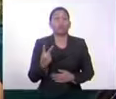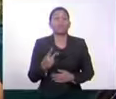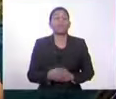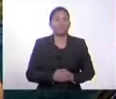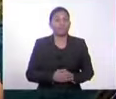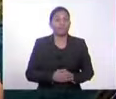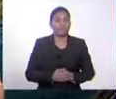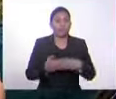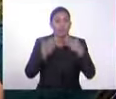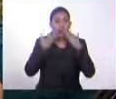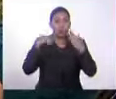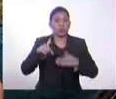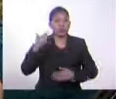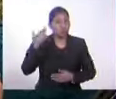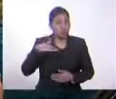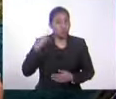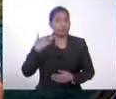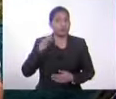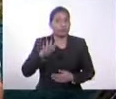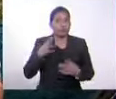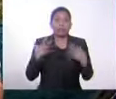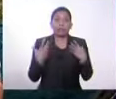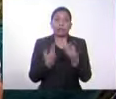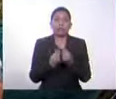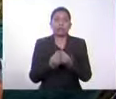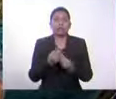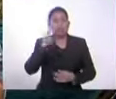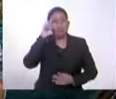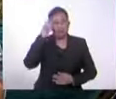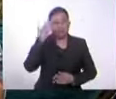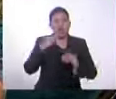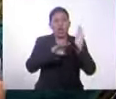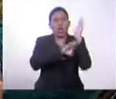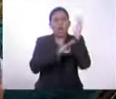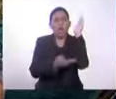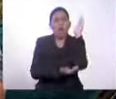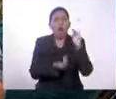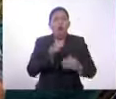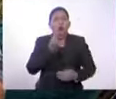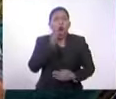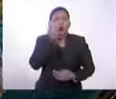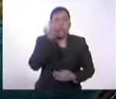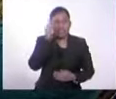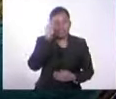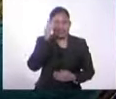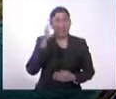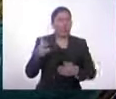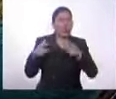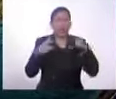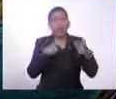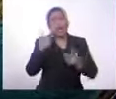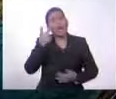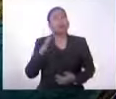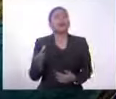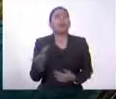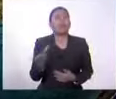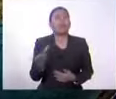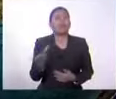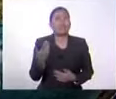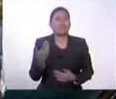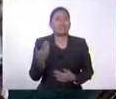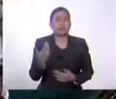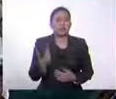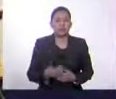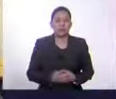en nuestra sociedad. ¿Qué se entiende por un embarazo a temprana edad? ¿Qué edades son comprendidas o seleccionadas como